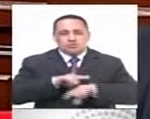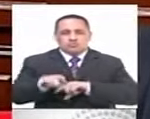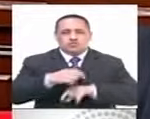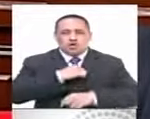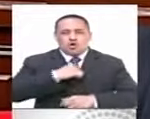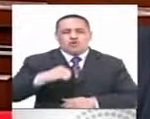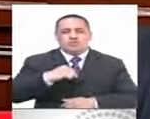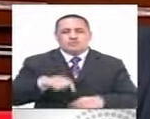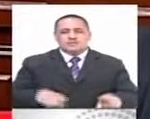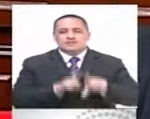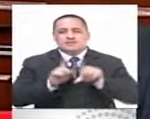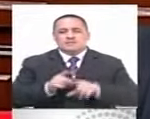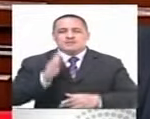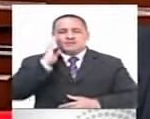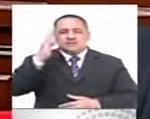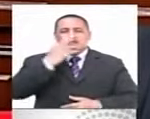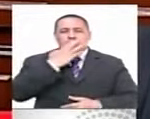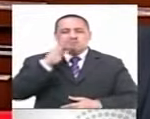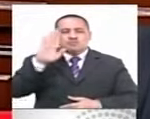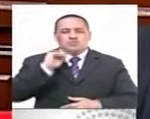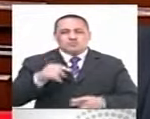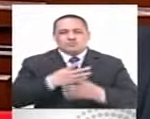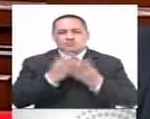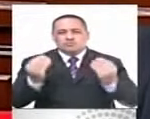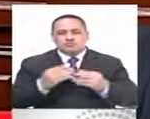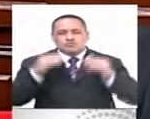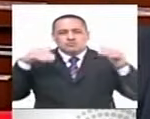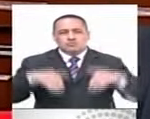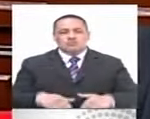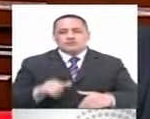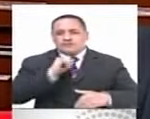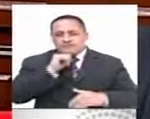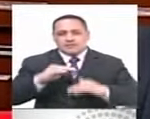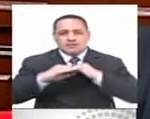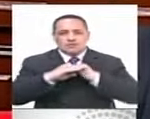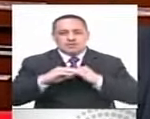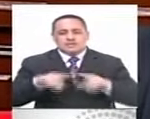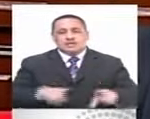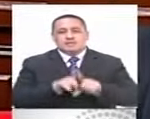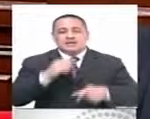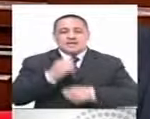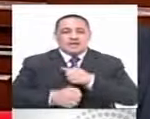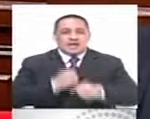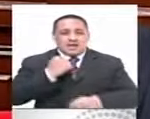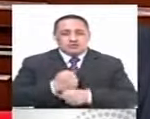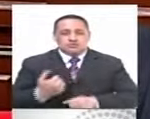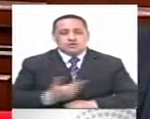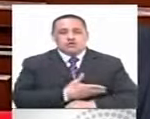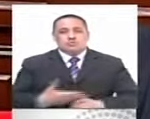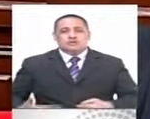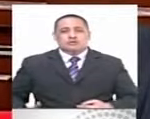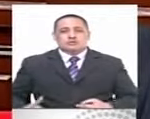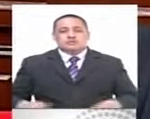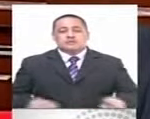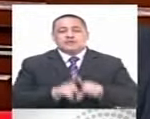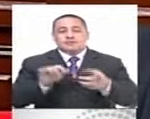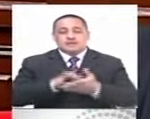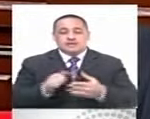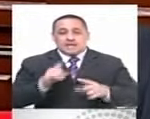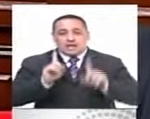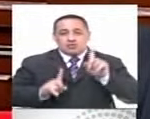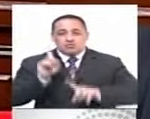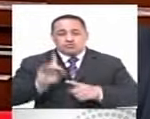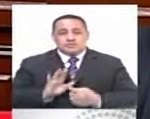Estado, dictaduras, alicaída democracia, que en las últimas décadas de gobierno de quienes nos